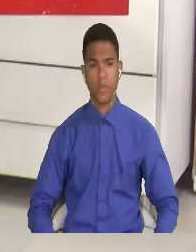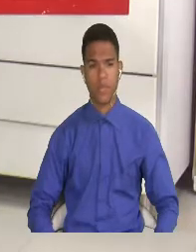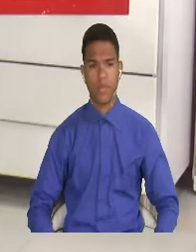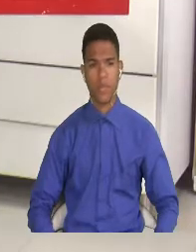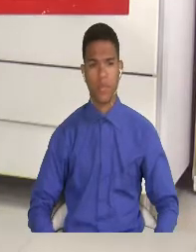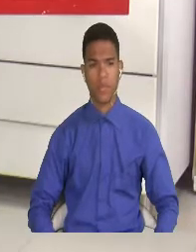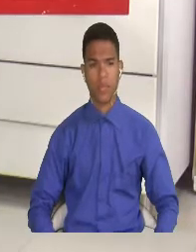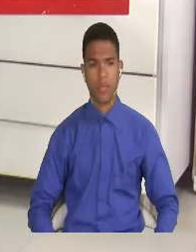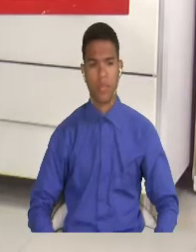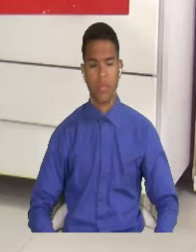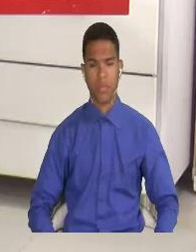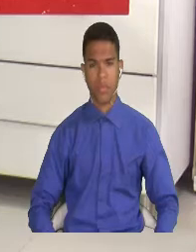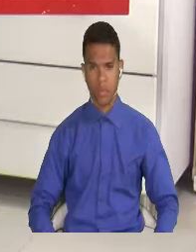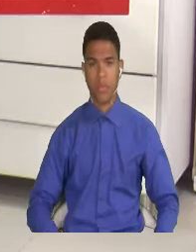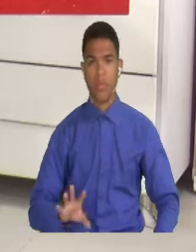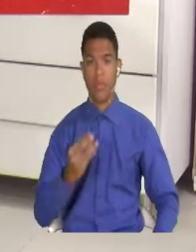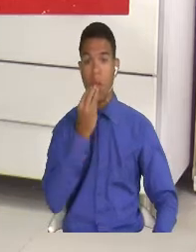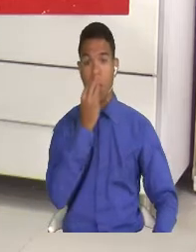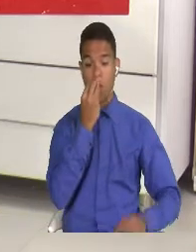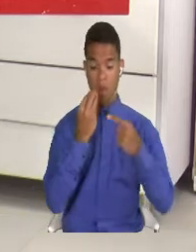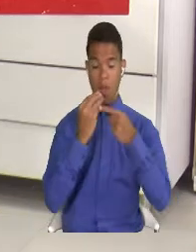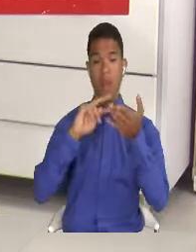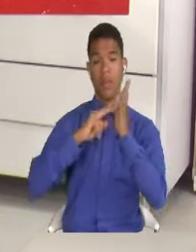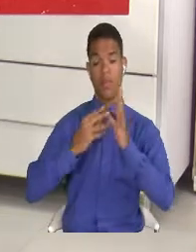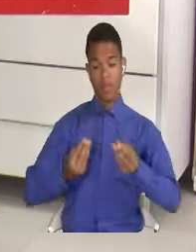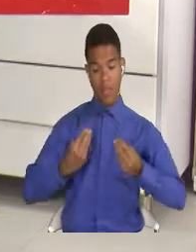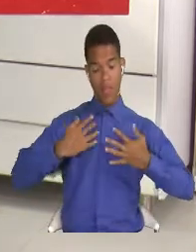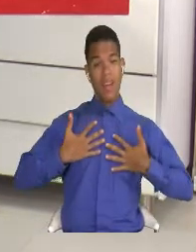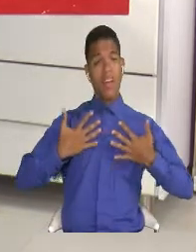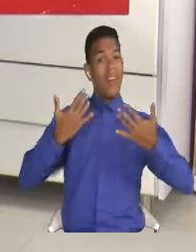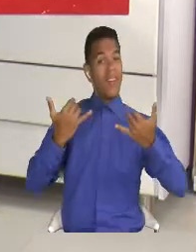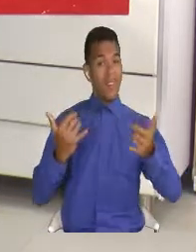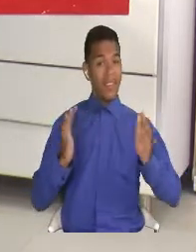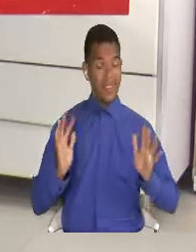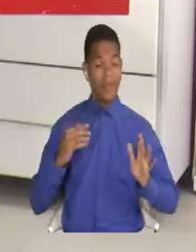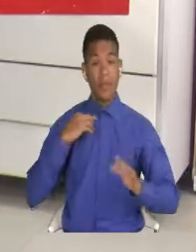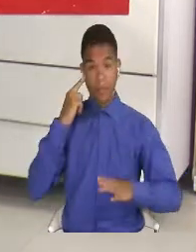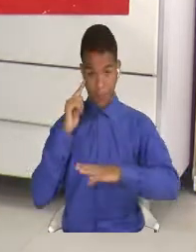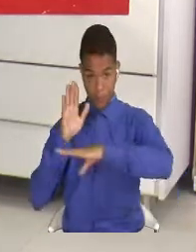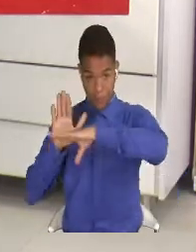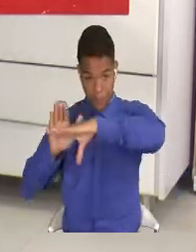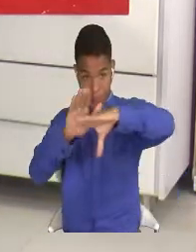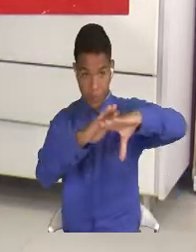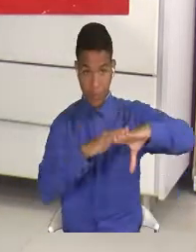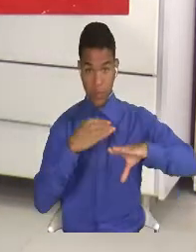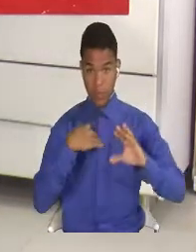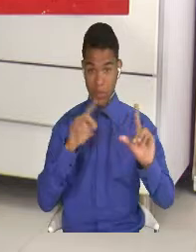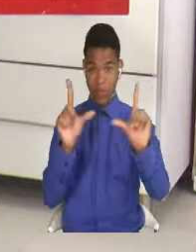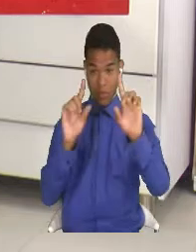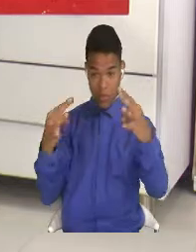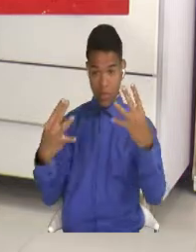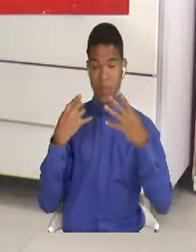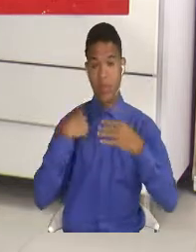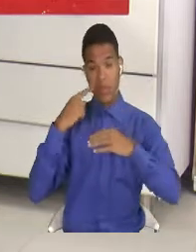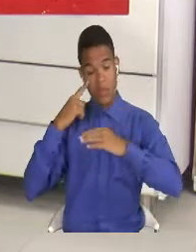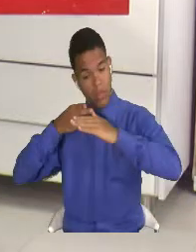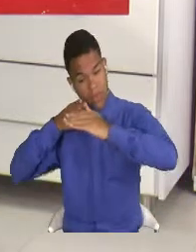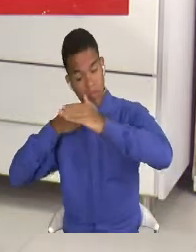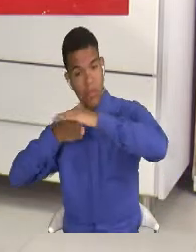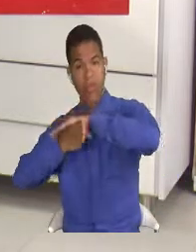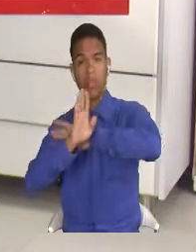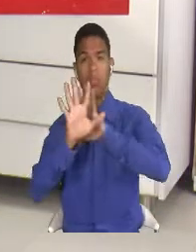lo que nos hace feliz. Sí, señor. Bueno, mi Roche, no olvides también recordarle a los queridos televidentes de visitar, de